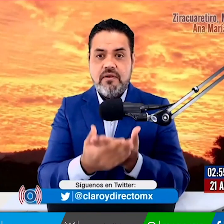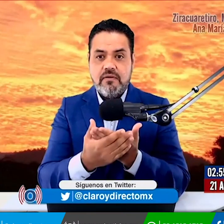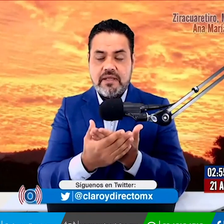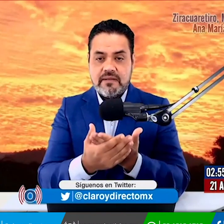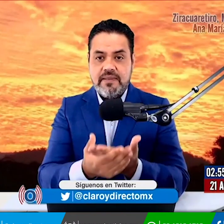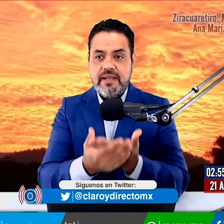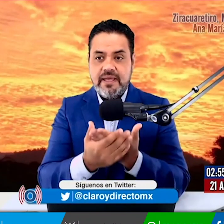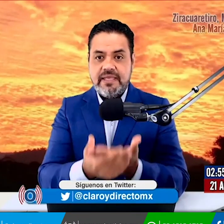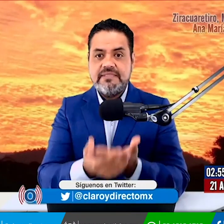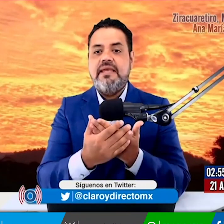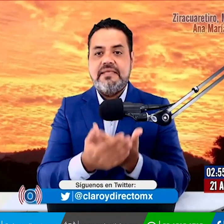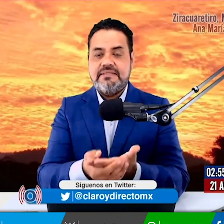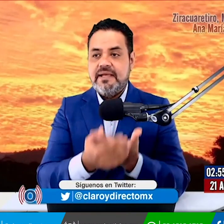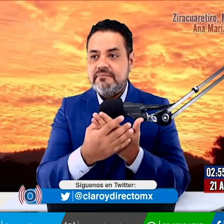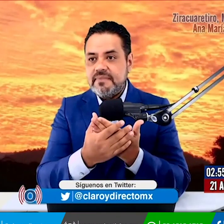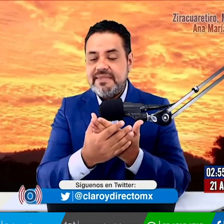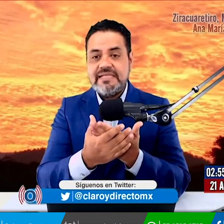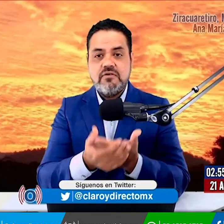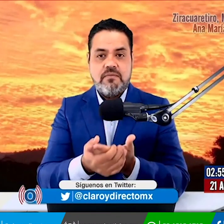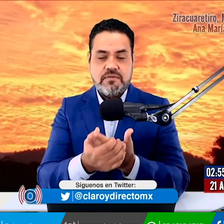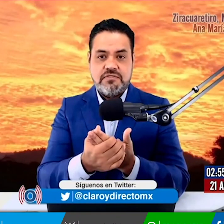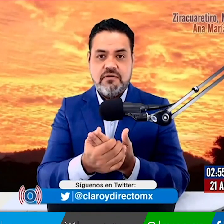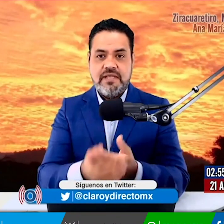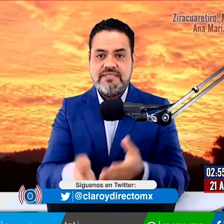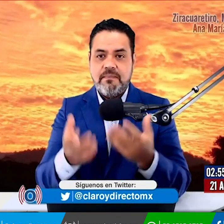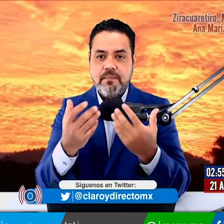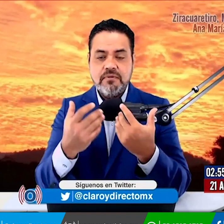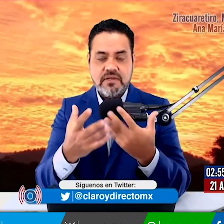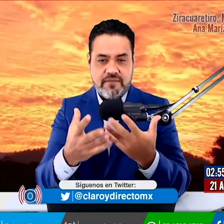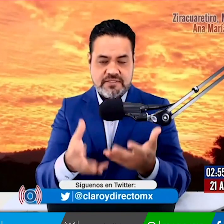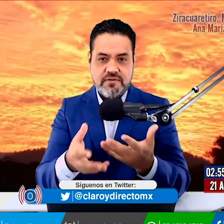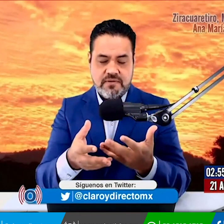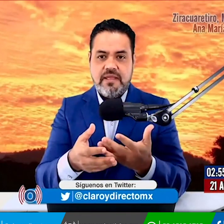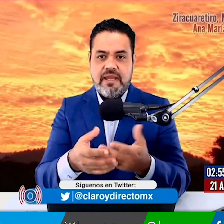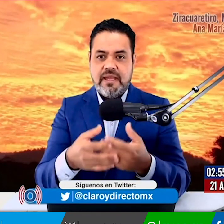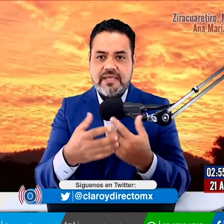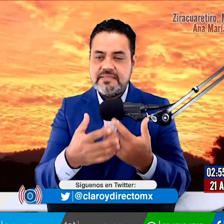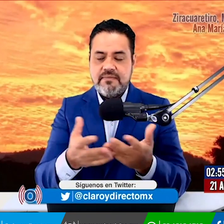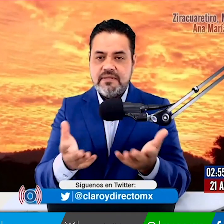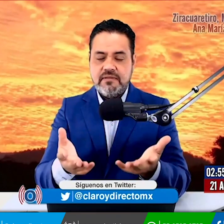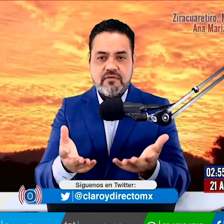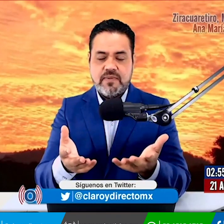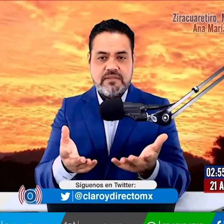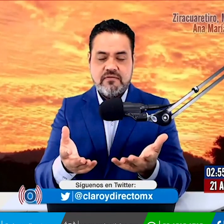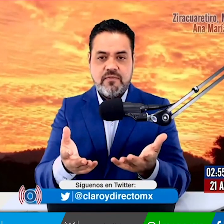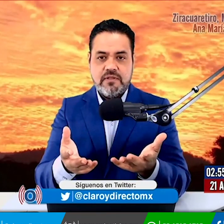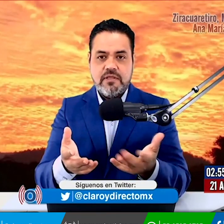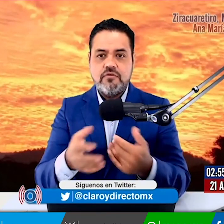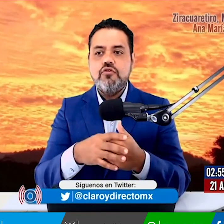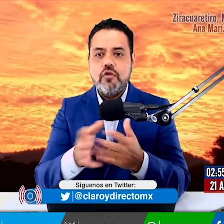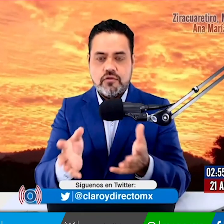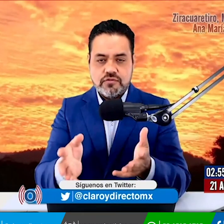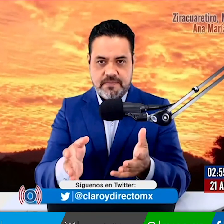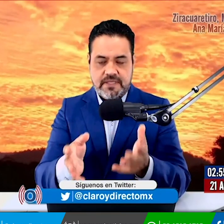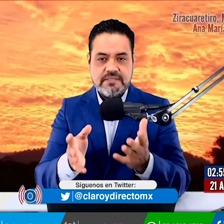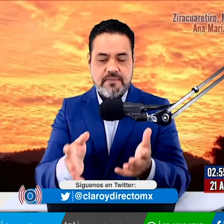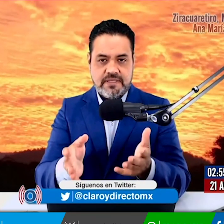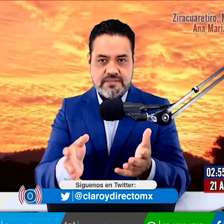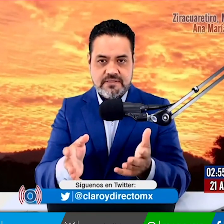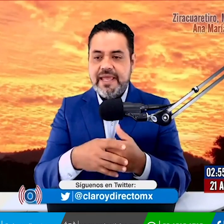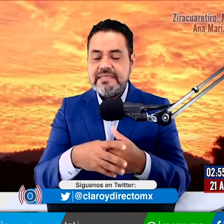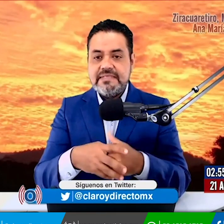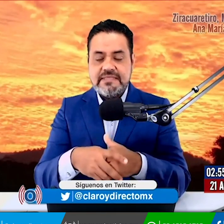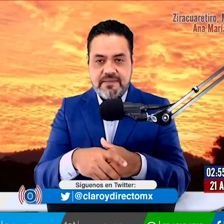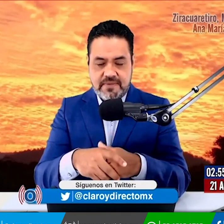fondo, lo que revela es esta descomposición, esta putrefacción en la que están metidos los partidos políticos, todos en este